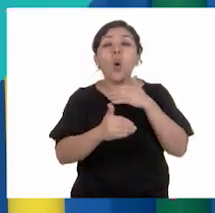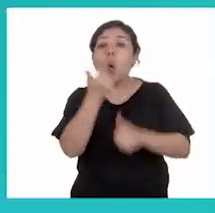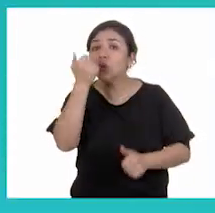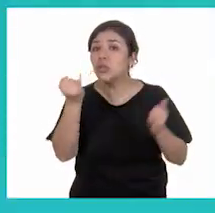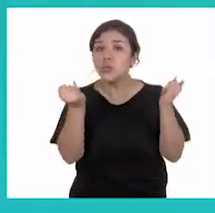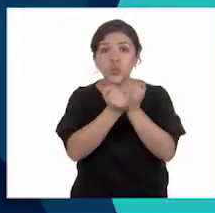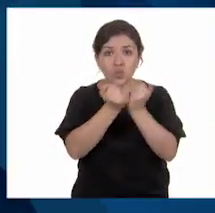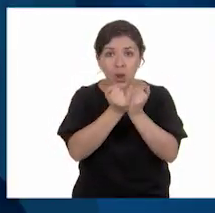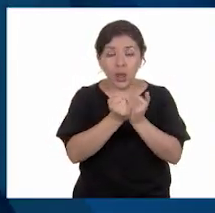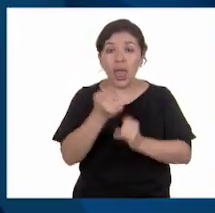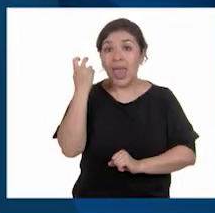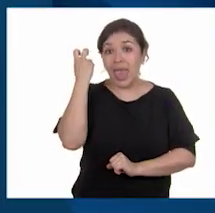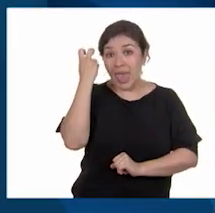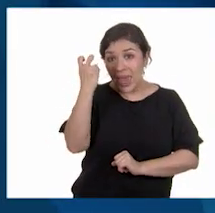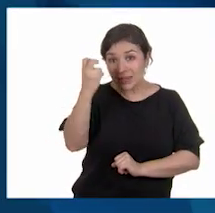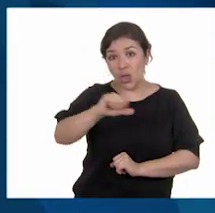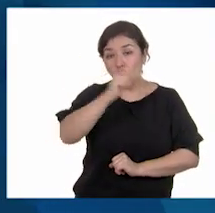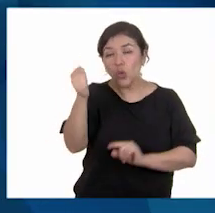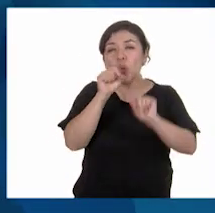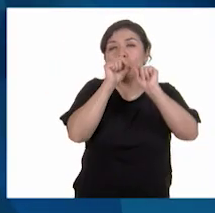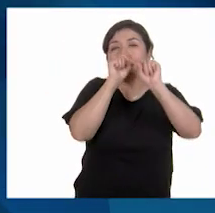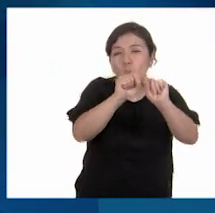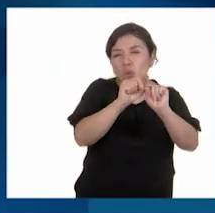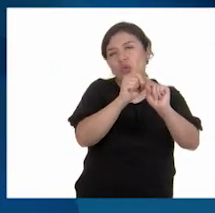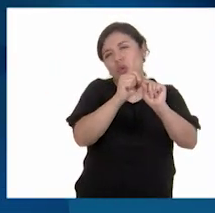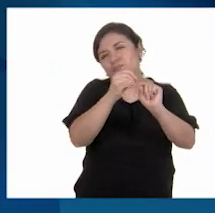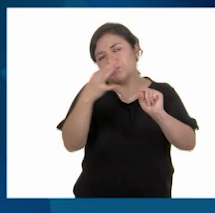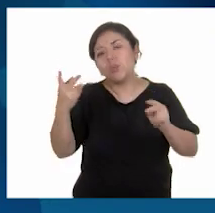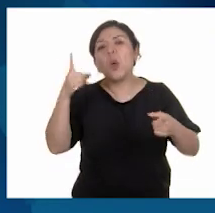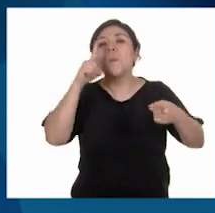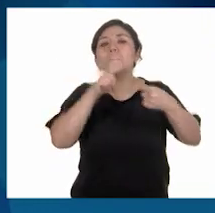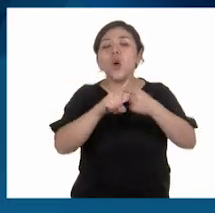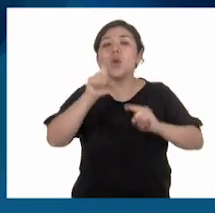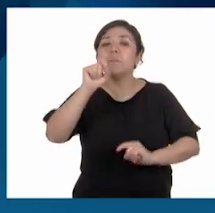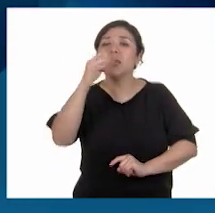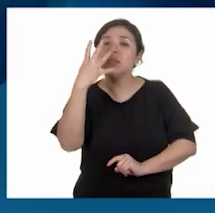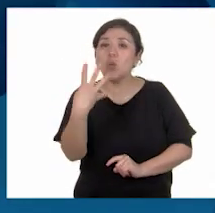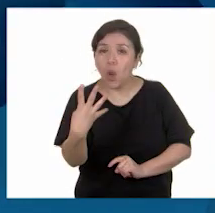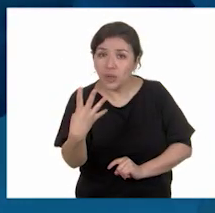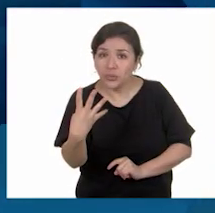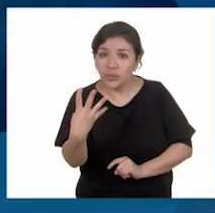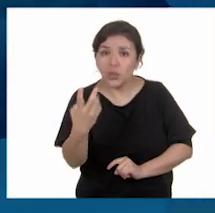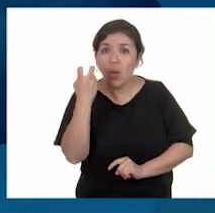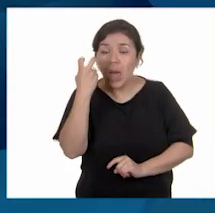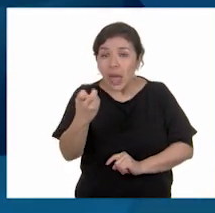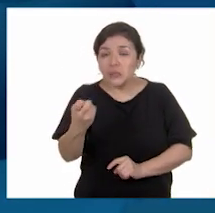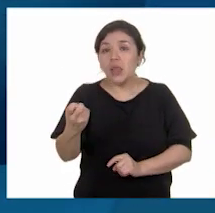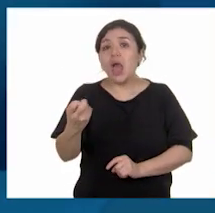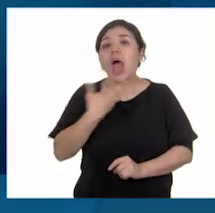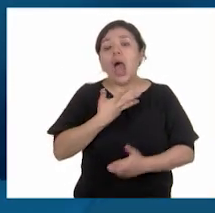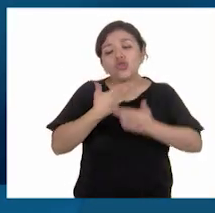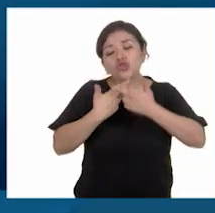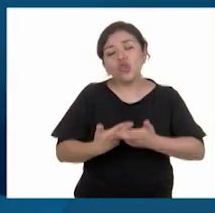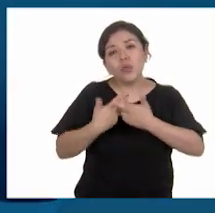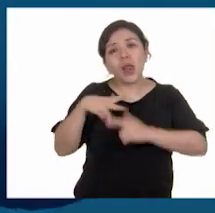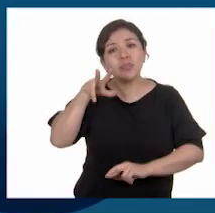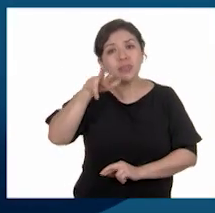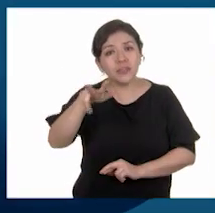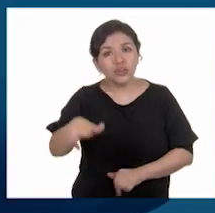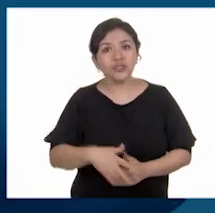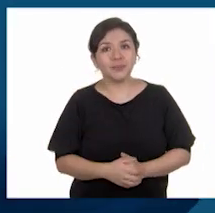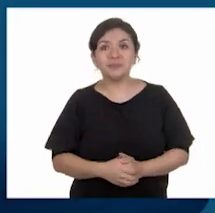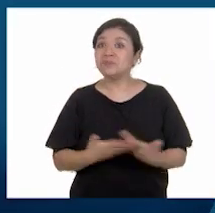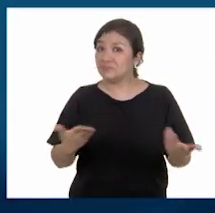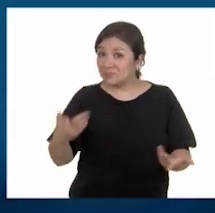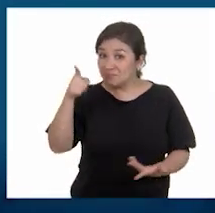Y esta parte decimal la multipliqué por 24, lo que me dio 18.